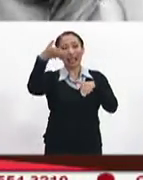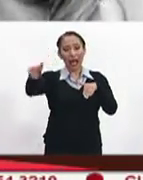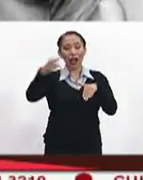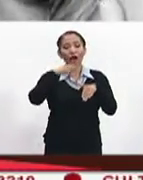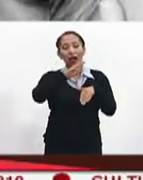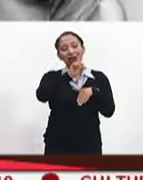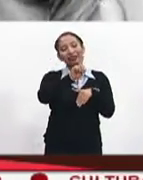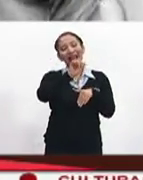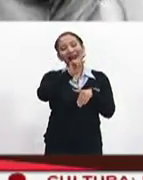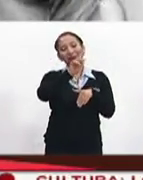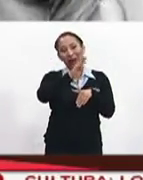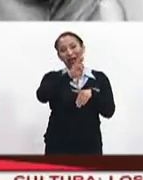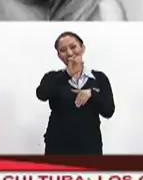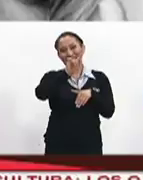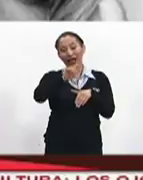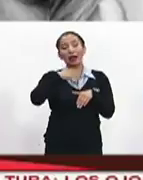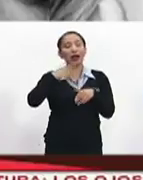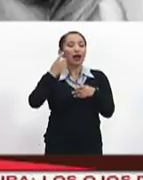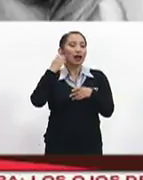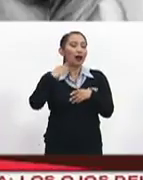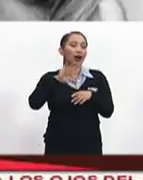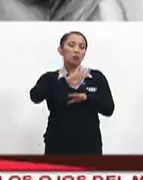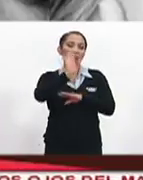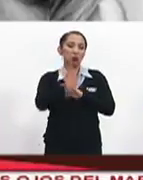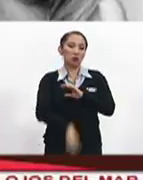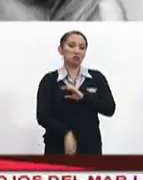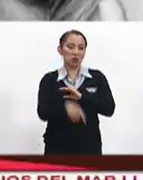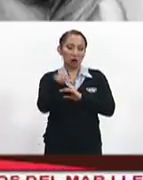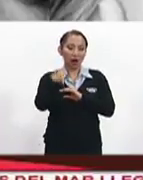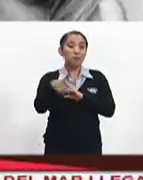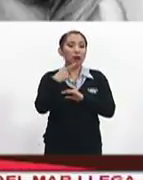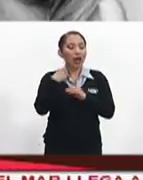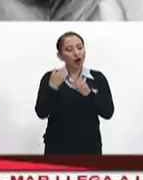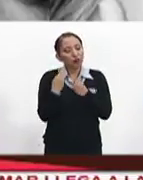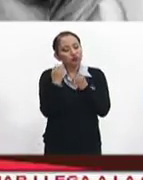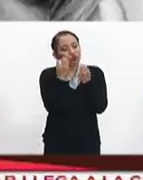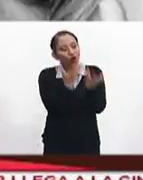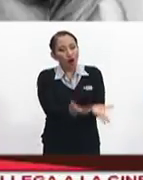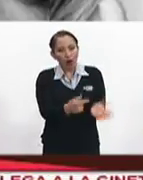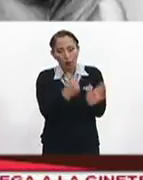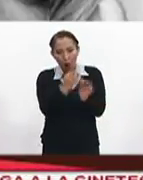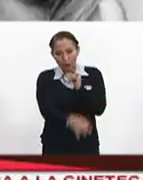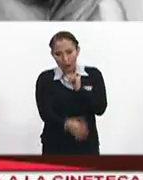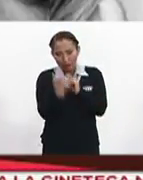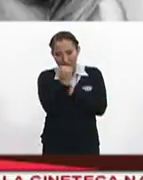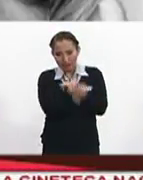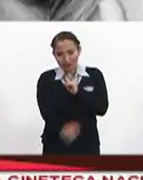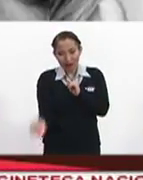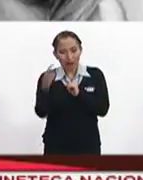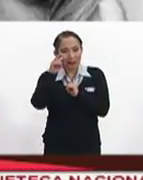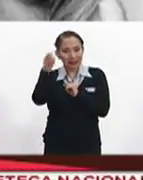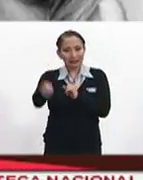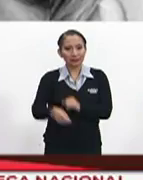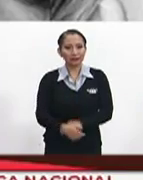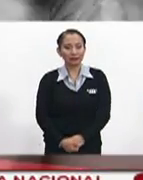Betsy Pecanins, la reina del blues, partió de este mundo, pero nos dejó una última muestra de su gran talento. Vamos a